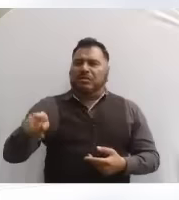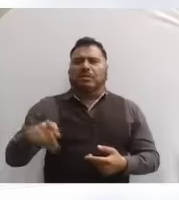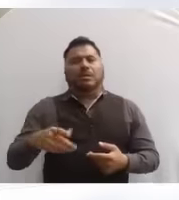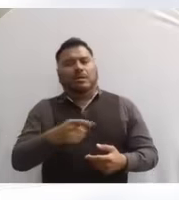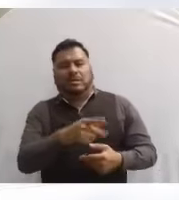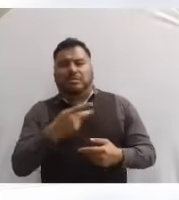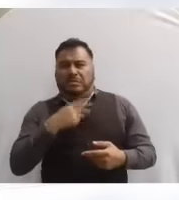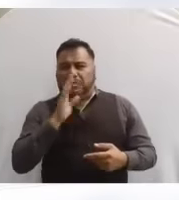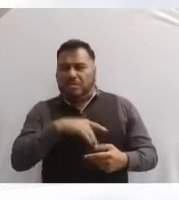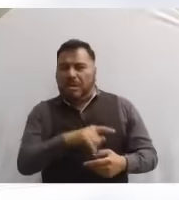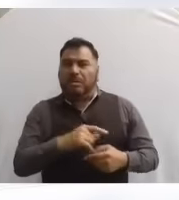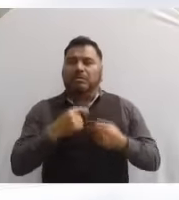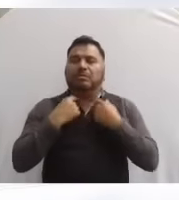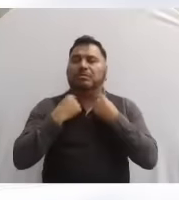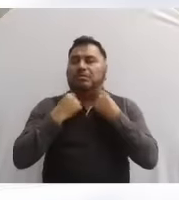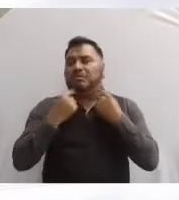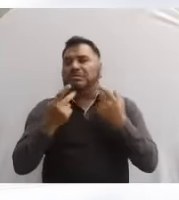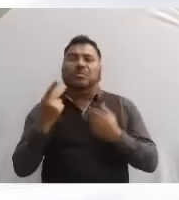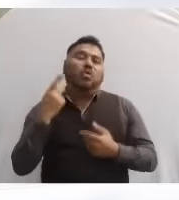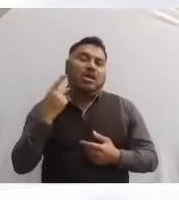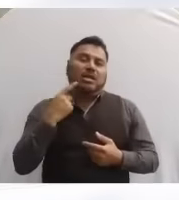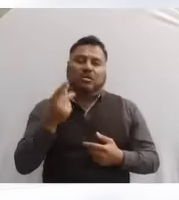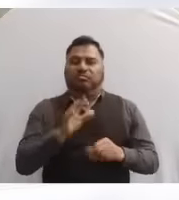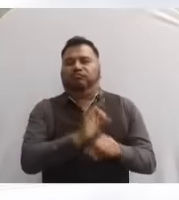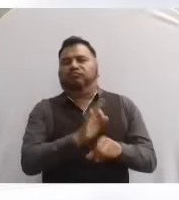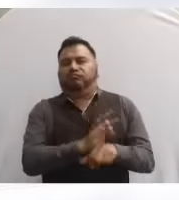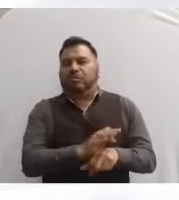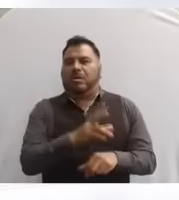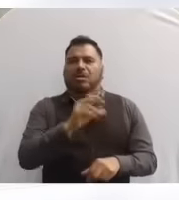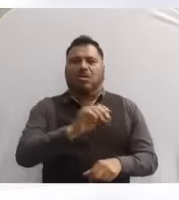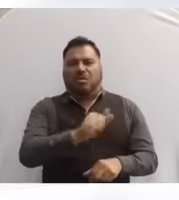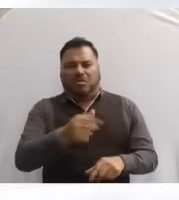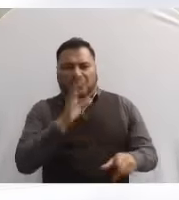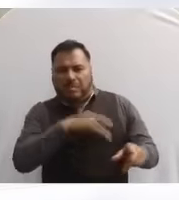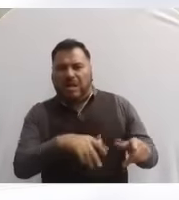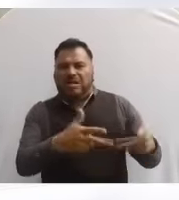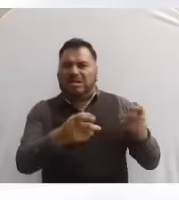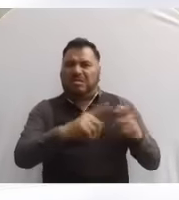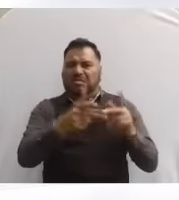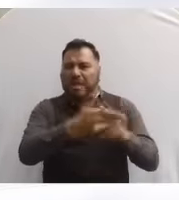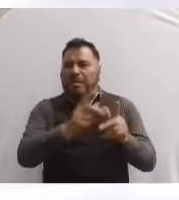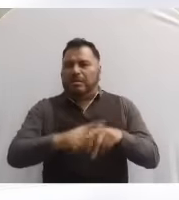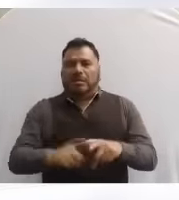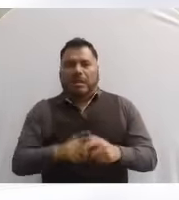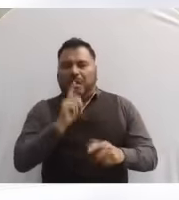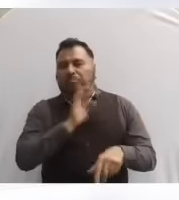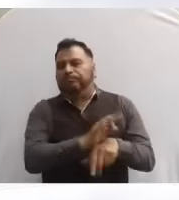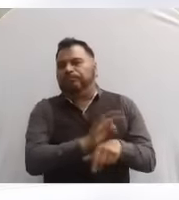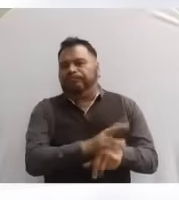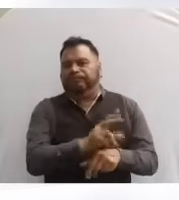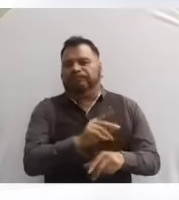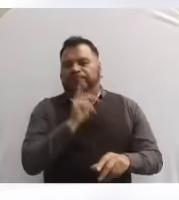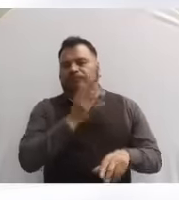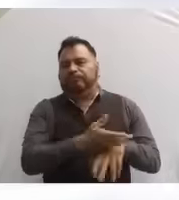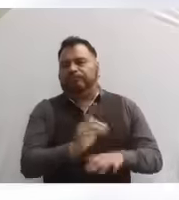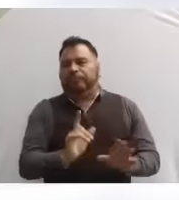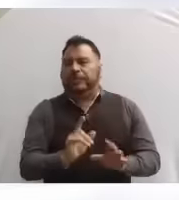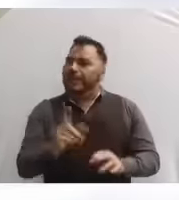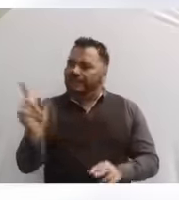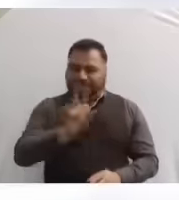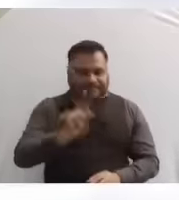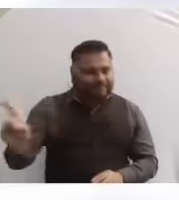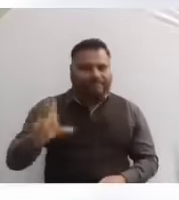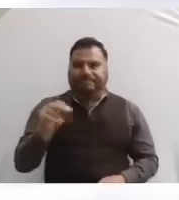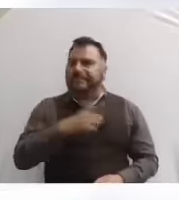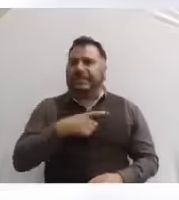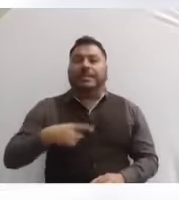delincuentes, sea de cuello blanco o delincuentes que hayan hecho algún delito. Por eso es